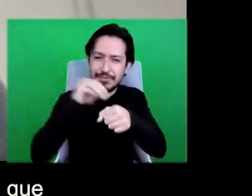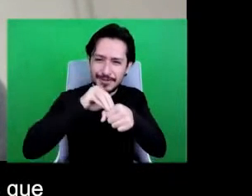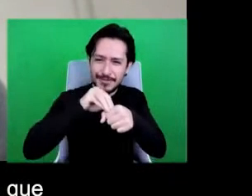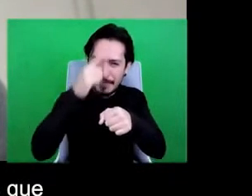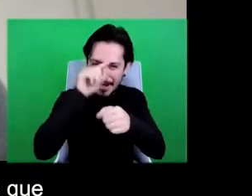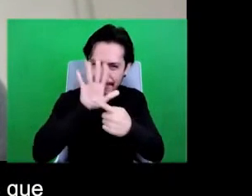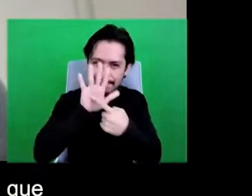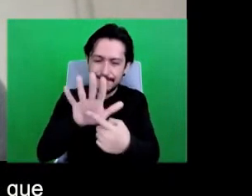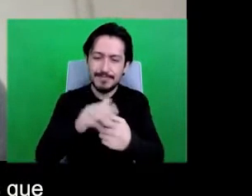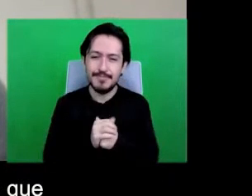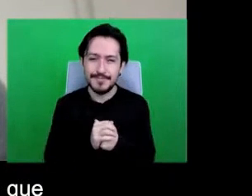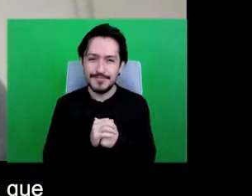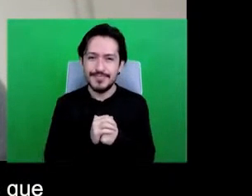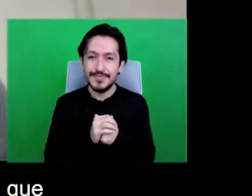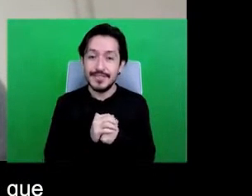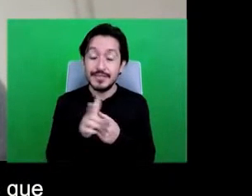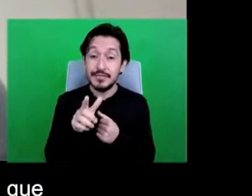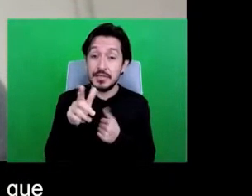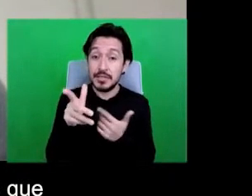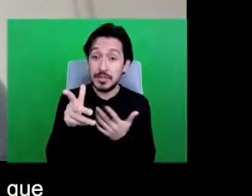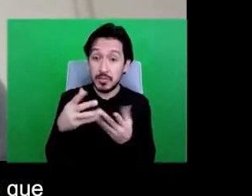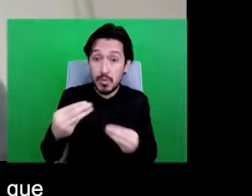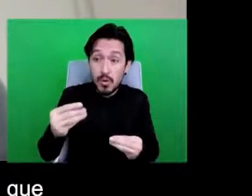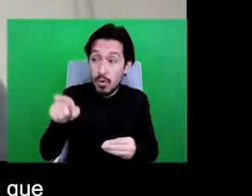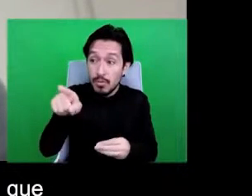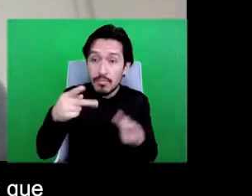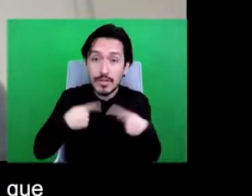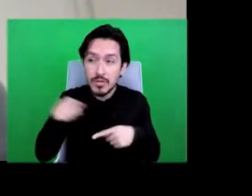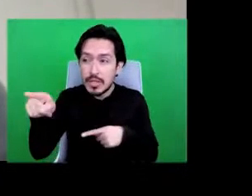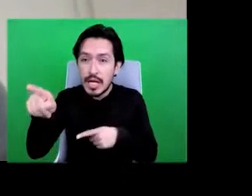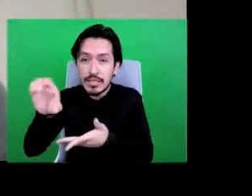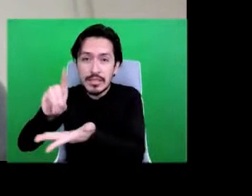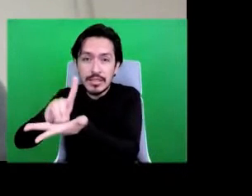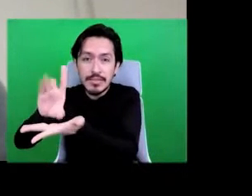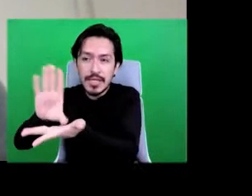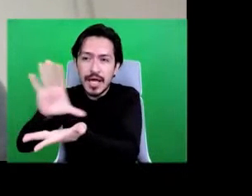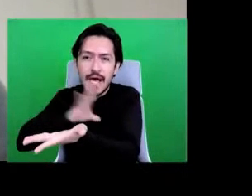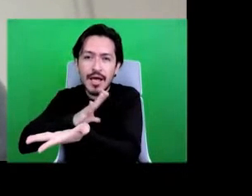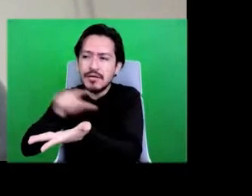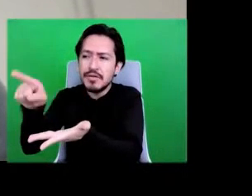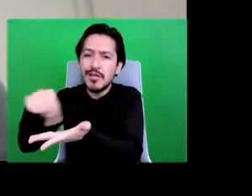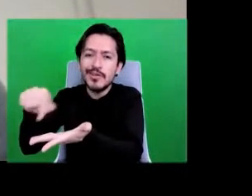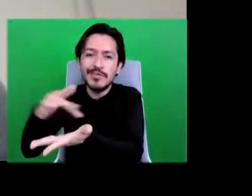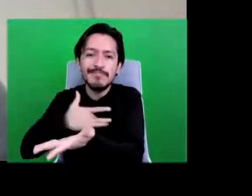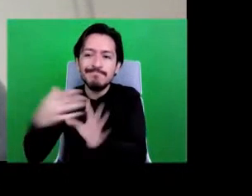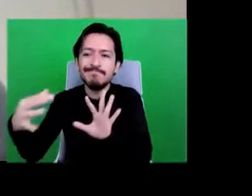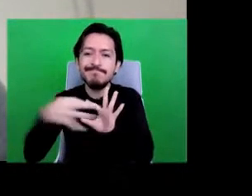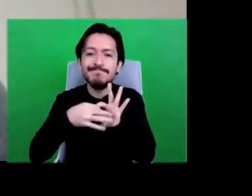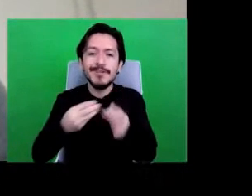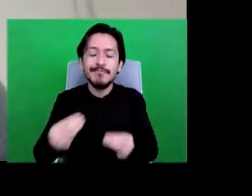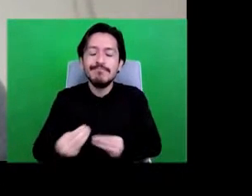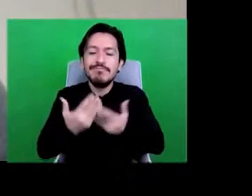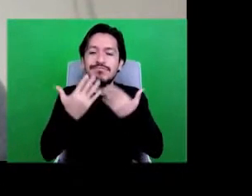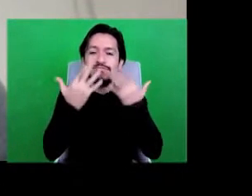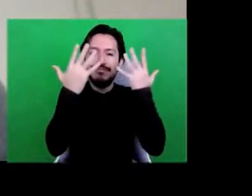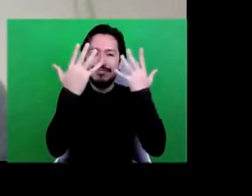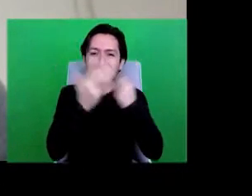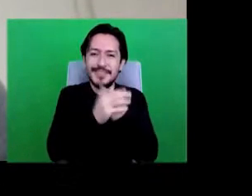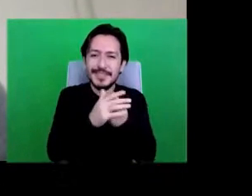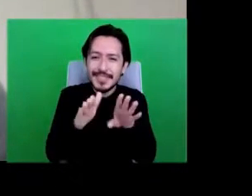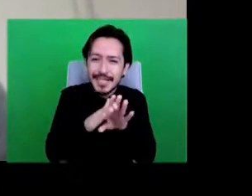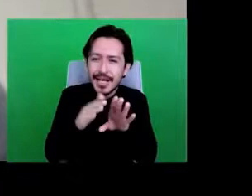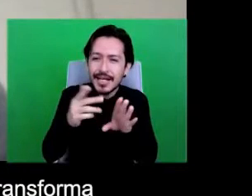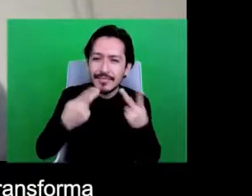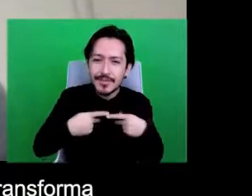servir de inspiración para personas que, como él, tengan alguna discapacidad, abogar por una forma diferente de pensar y promover el cambio en las